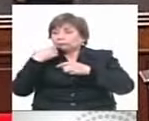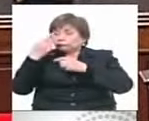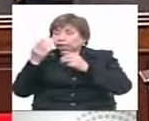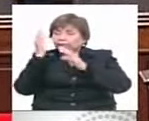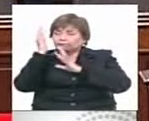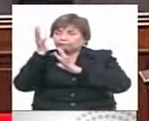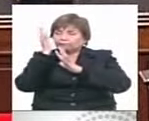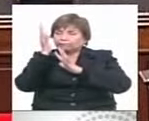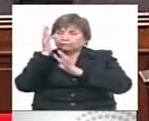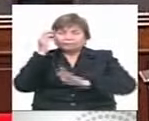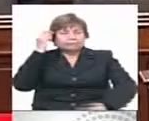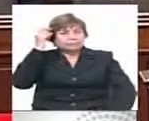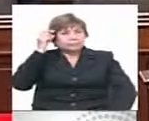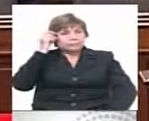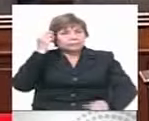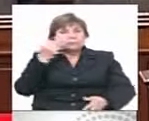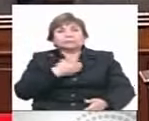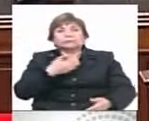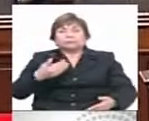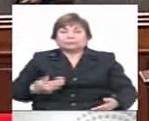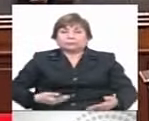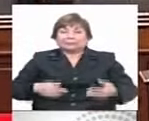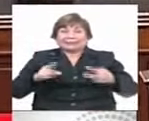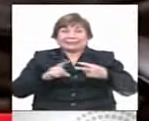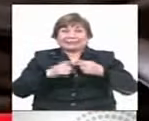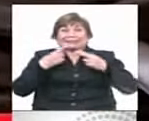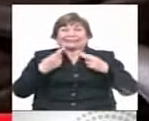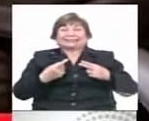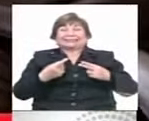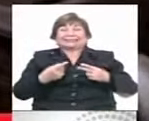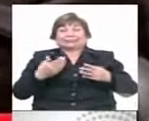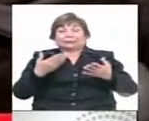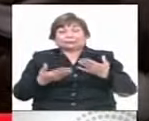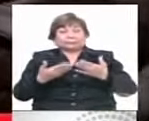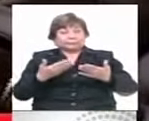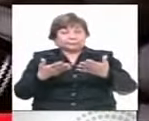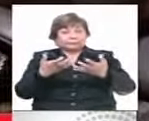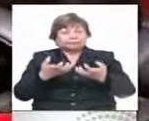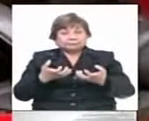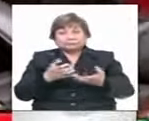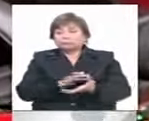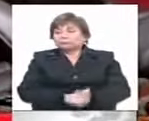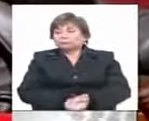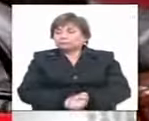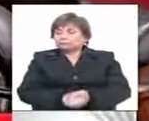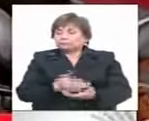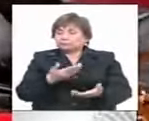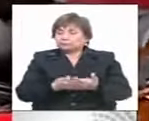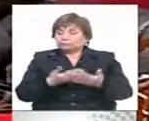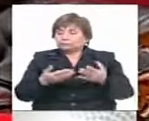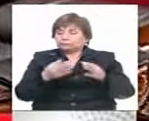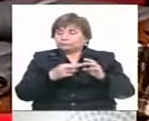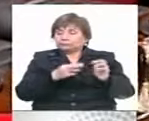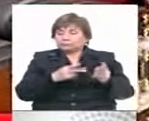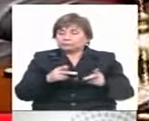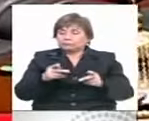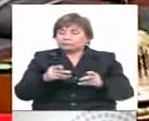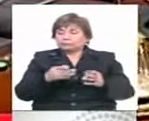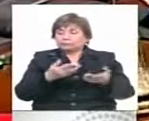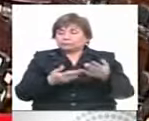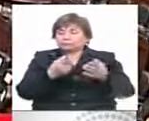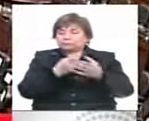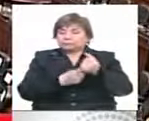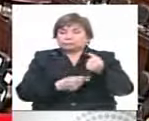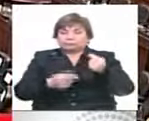la política general del gobierno y las principales medidas que requiere su gestión. Para tal efecto, plantea la cuestión